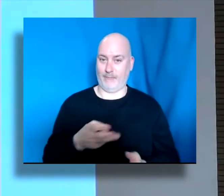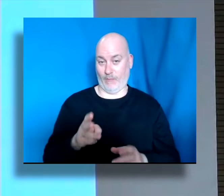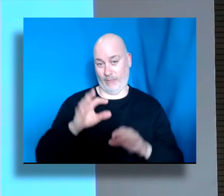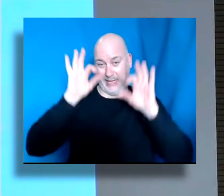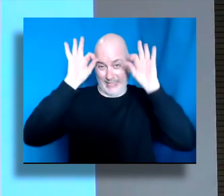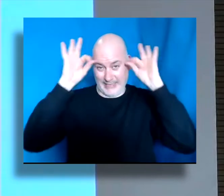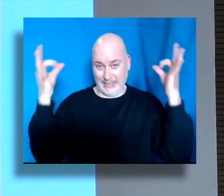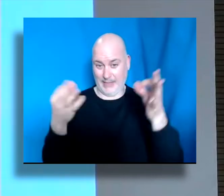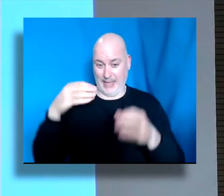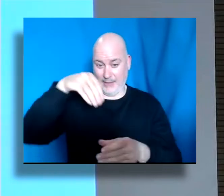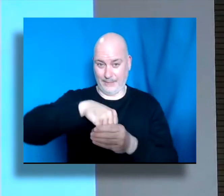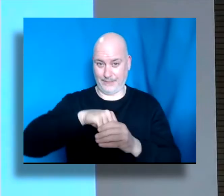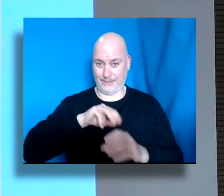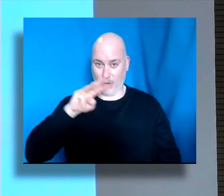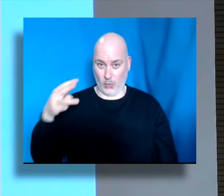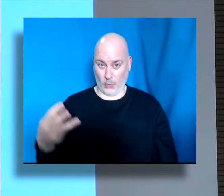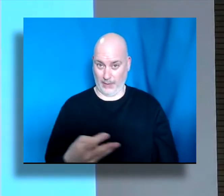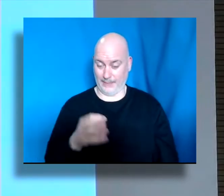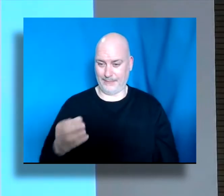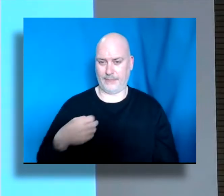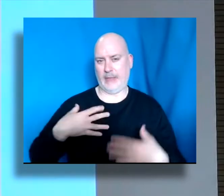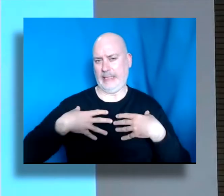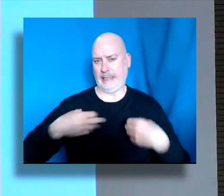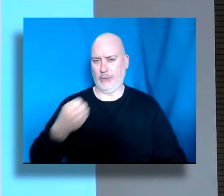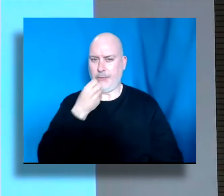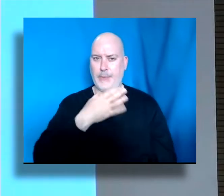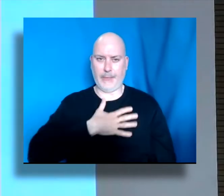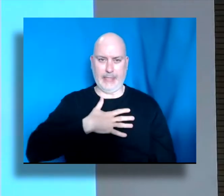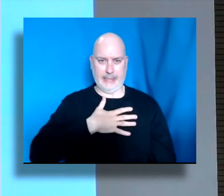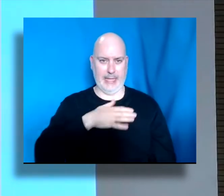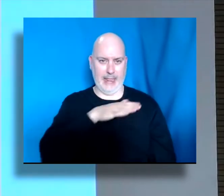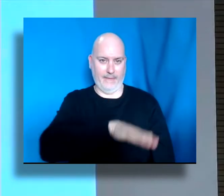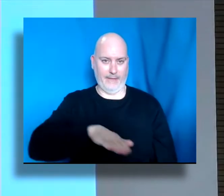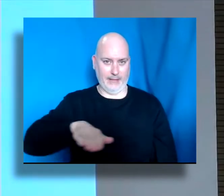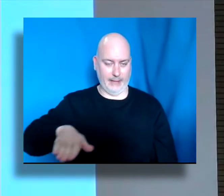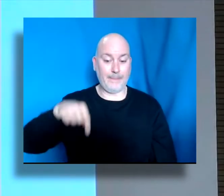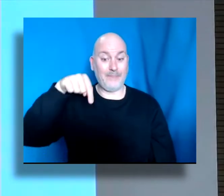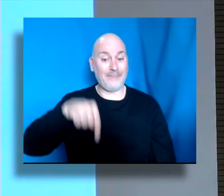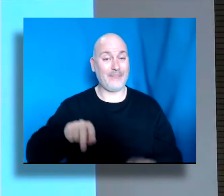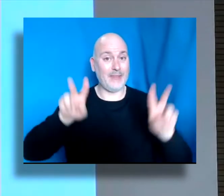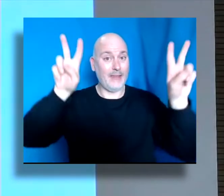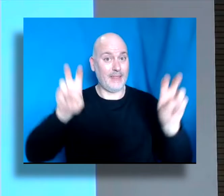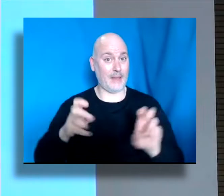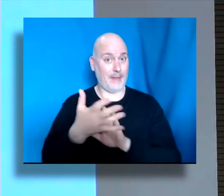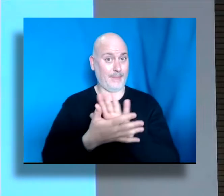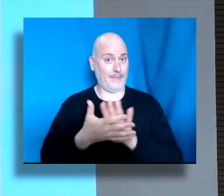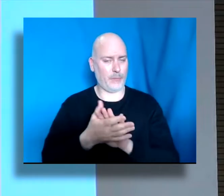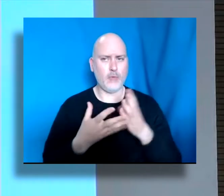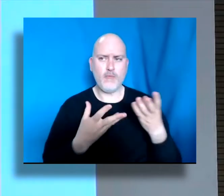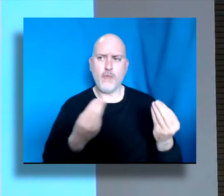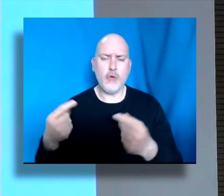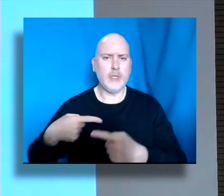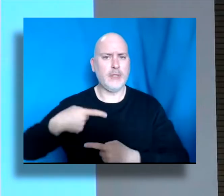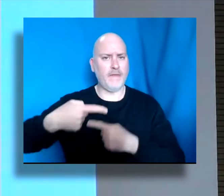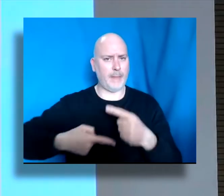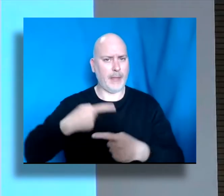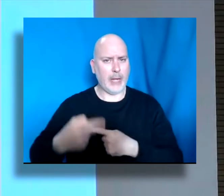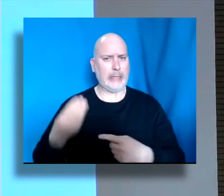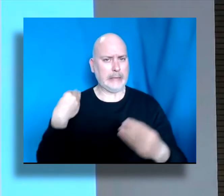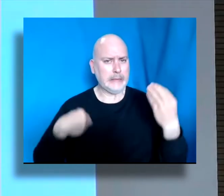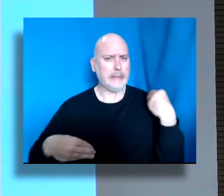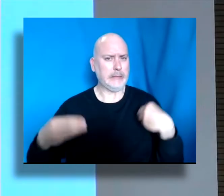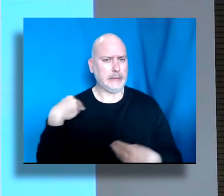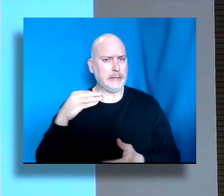de promoción de salud y bienestar infantil. Y en esta ocasión vamos a tratar un tema que muchas familias nos vienen consultando a menudo a través